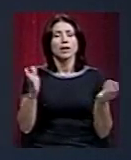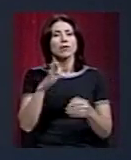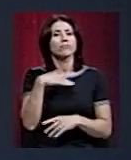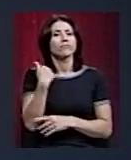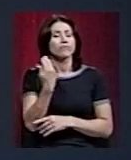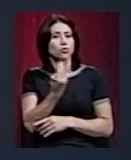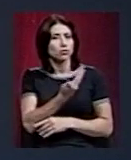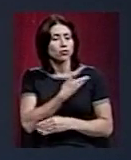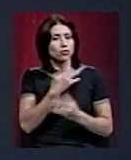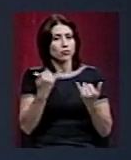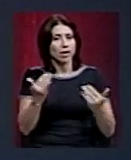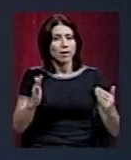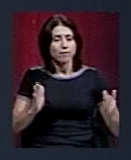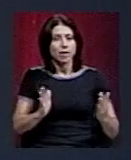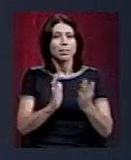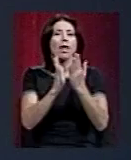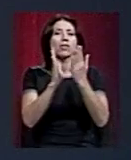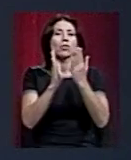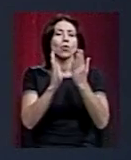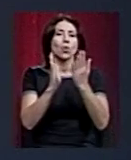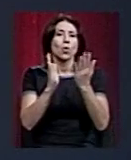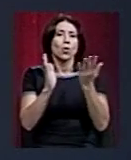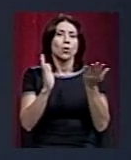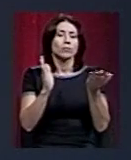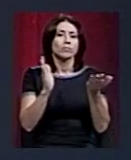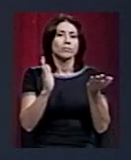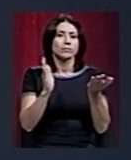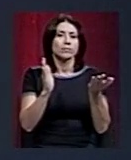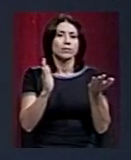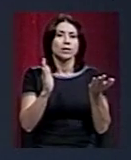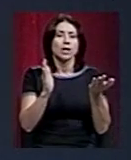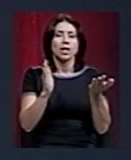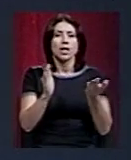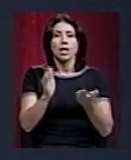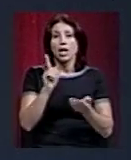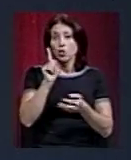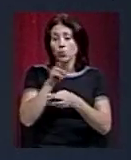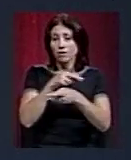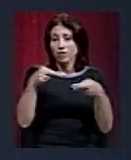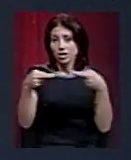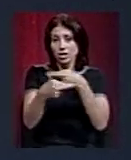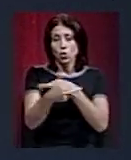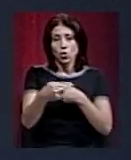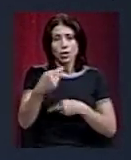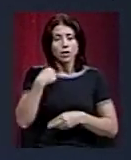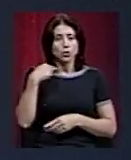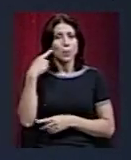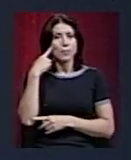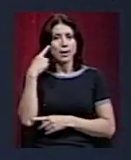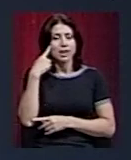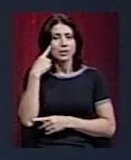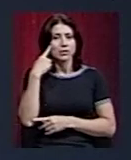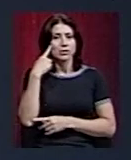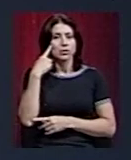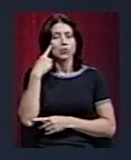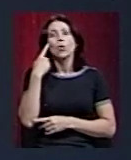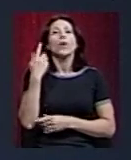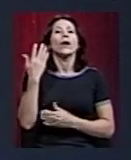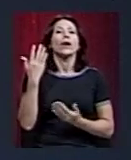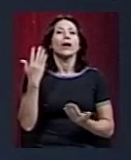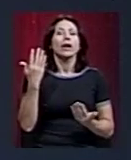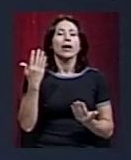estamos enfrentando en una región que yo pienso, y don Víctor seguramente coincidirá conmigo, de que